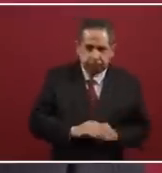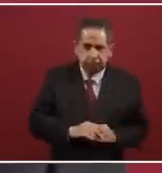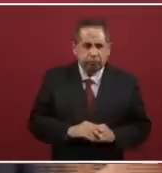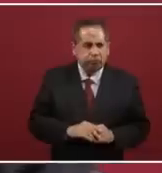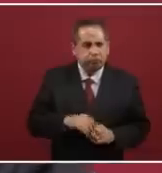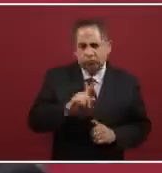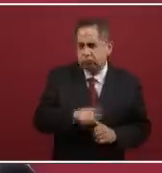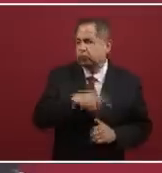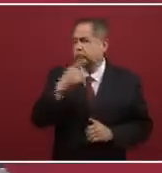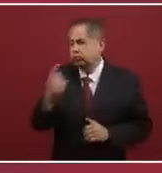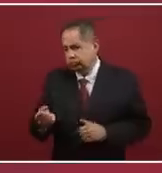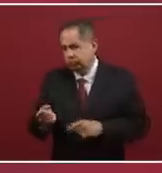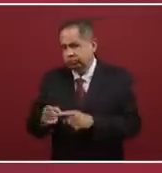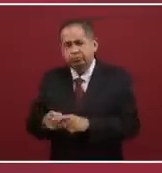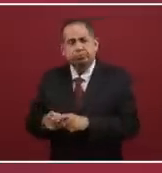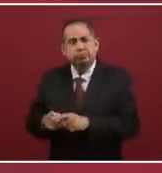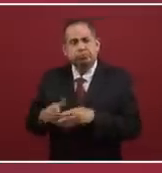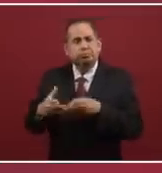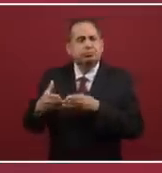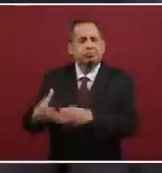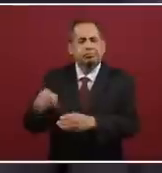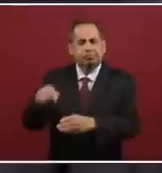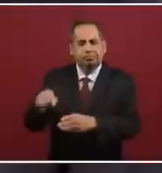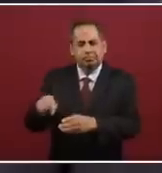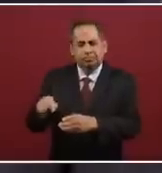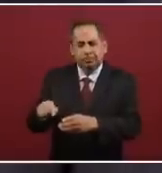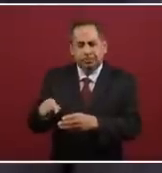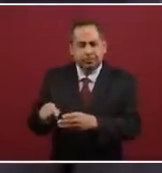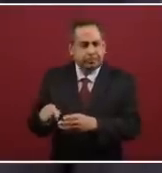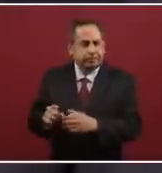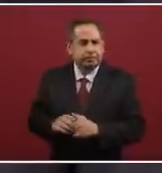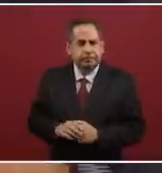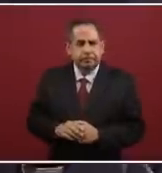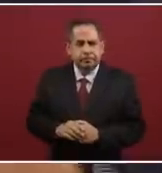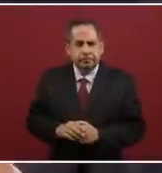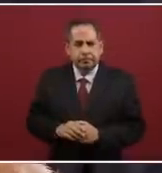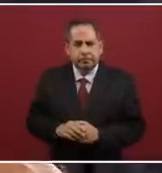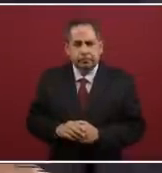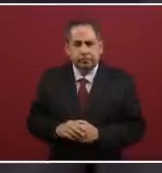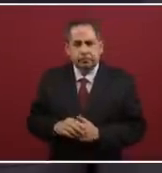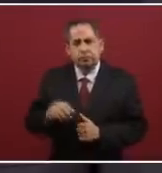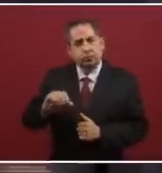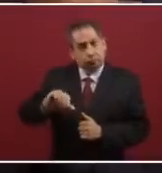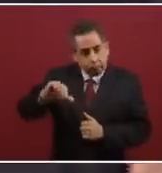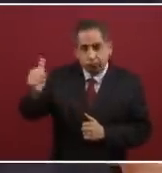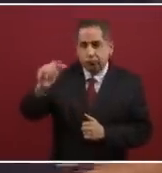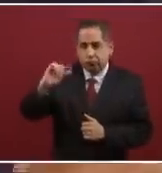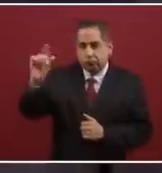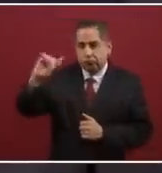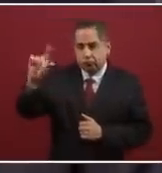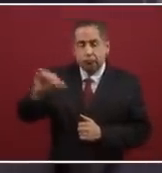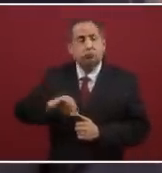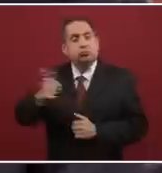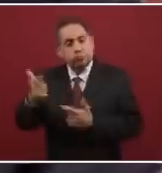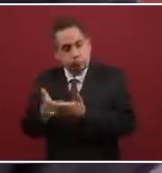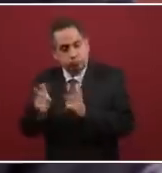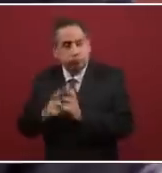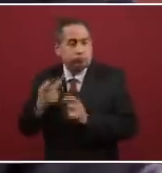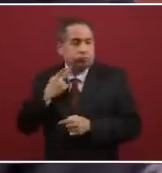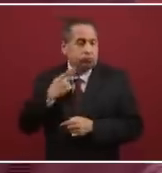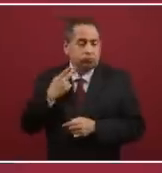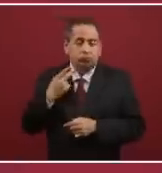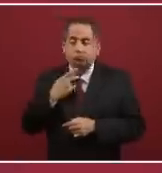Y el otro, ¿sí?, de otras autoridades del otro partido.